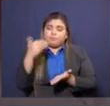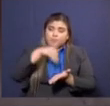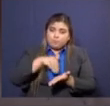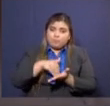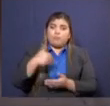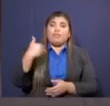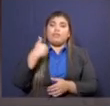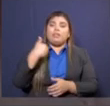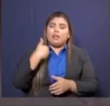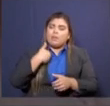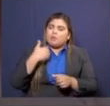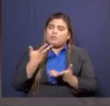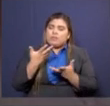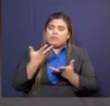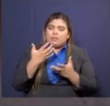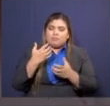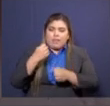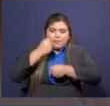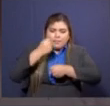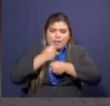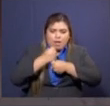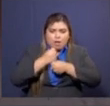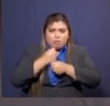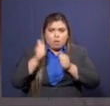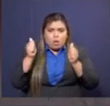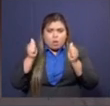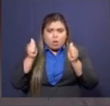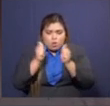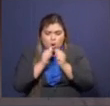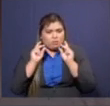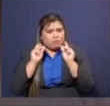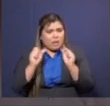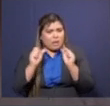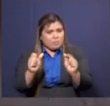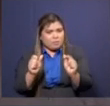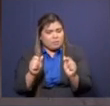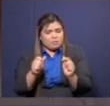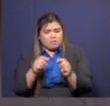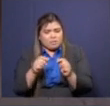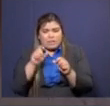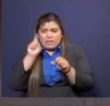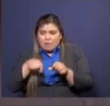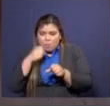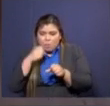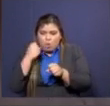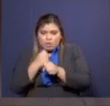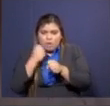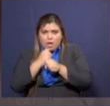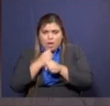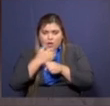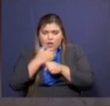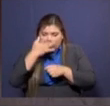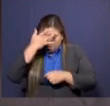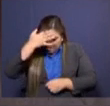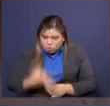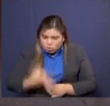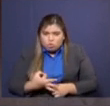tenemos que actuar con decisión, con rapidez y con